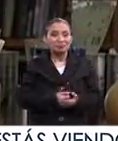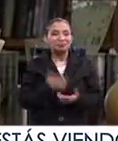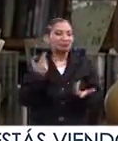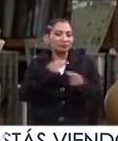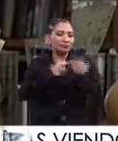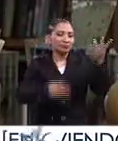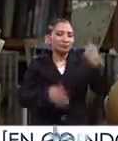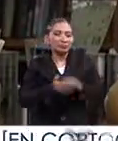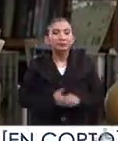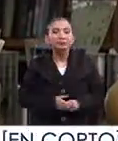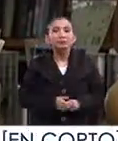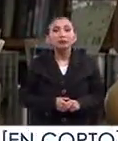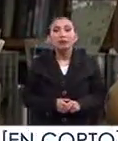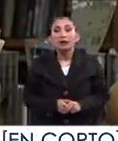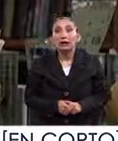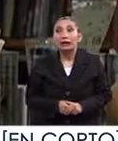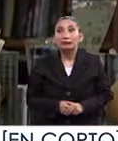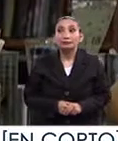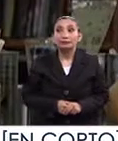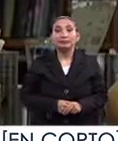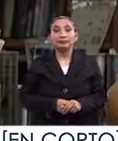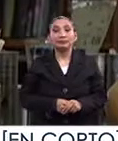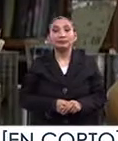en fin, ¿no? Uh-huh. Y